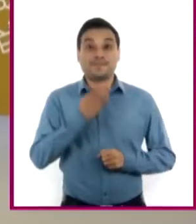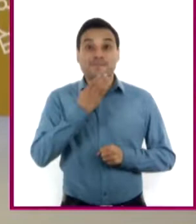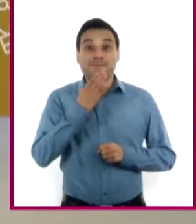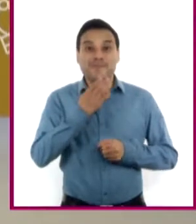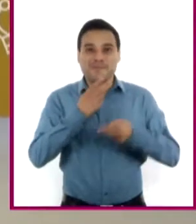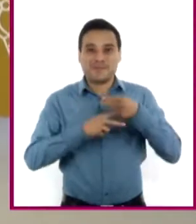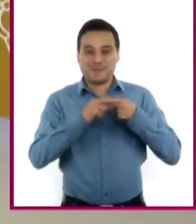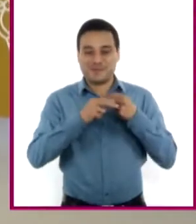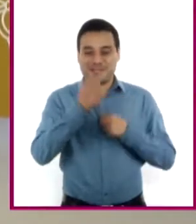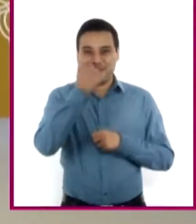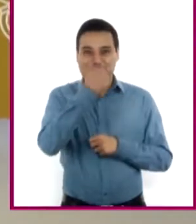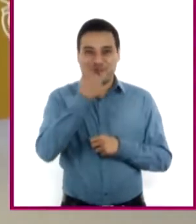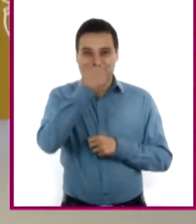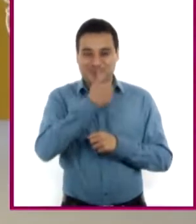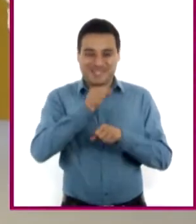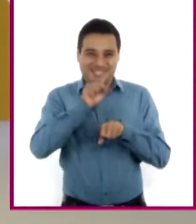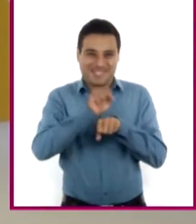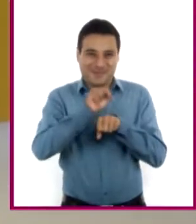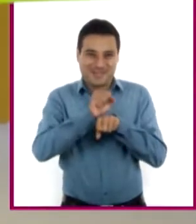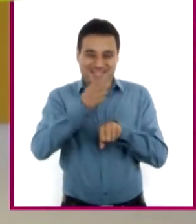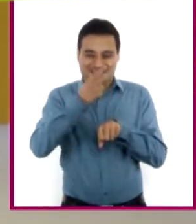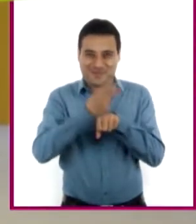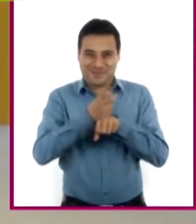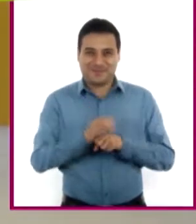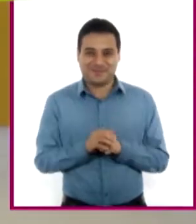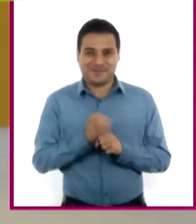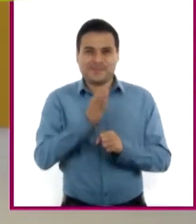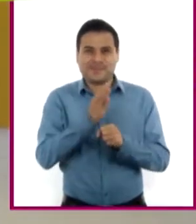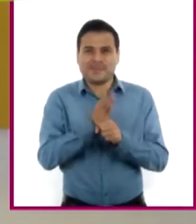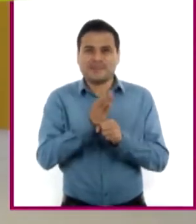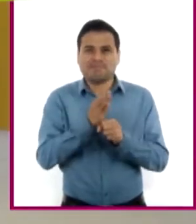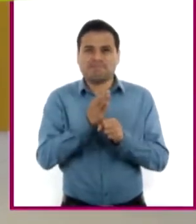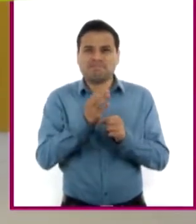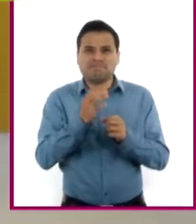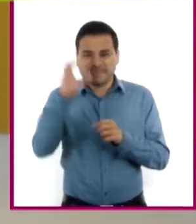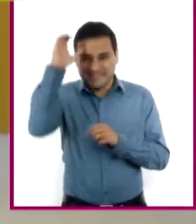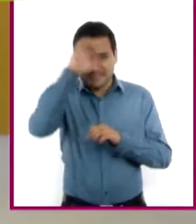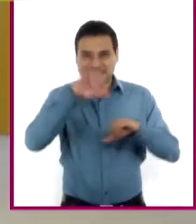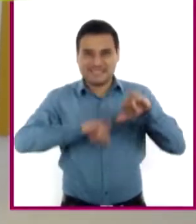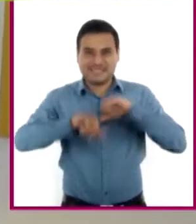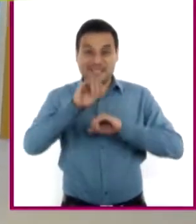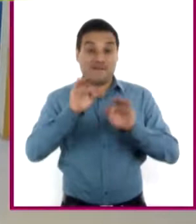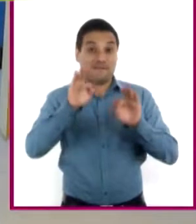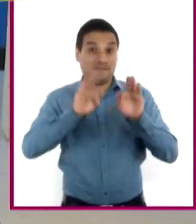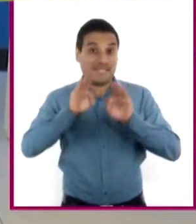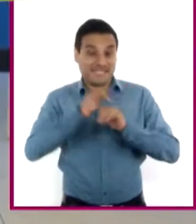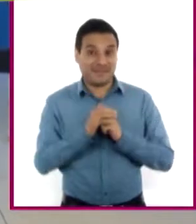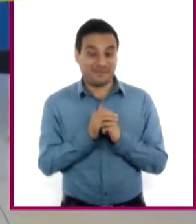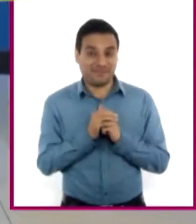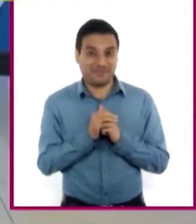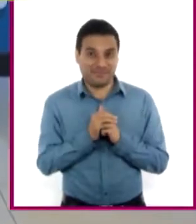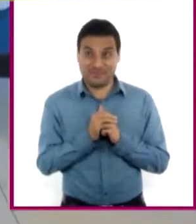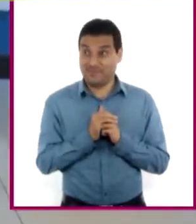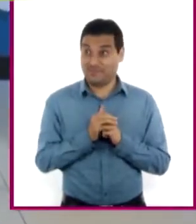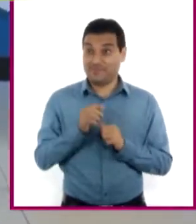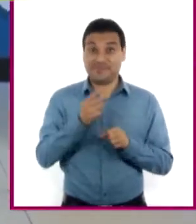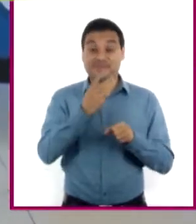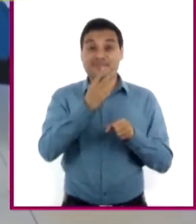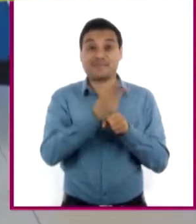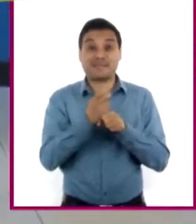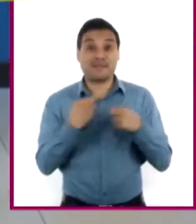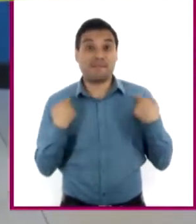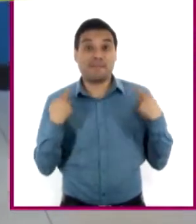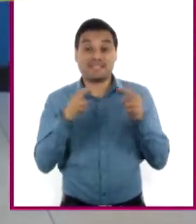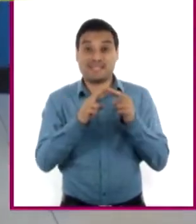Bienvenidos, alumnas y alumnos de segundo grado a la asignatura de Ciencias Física. En esta ocasión nos acompaña la